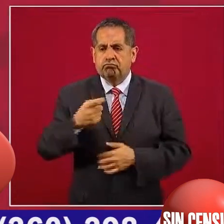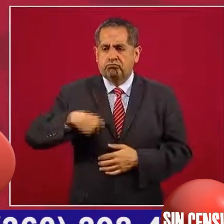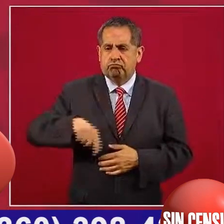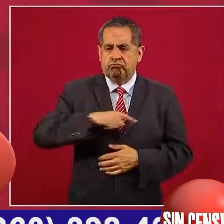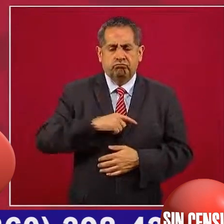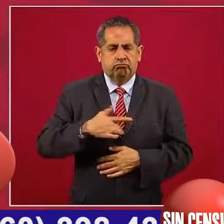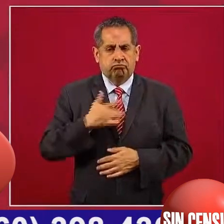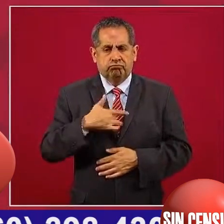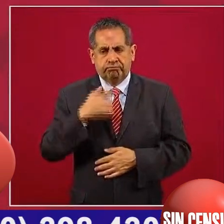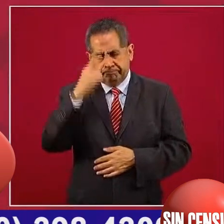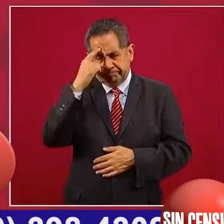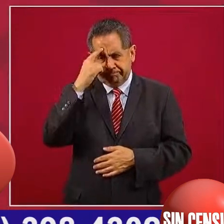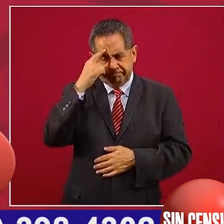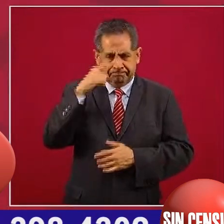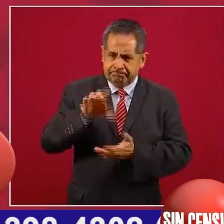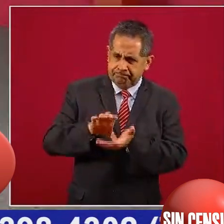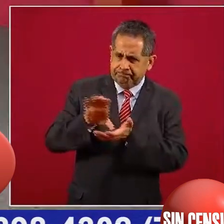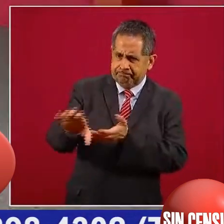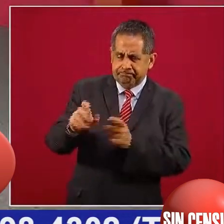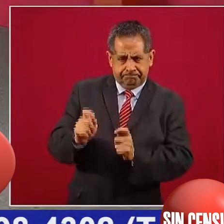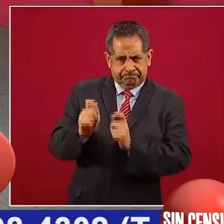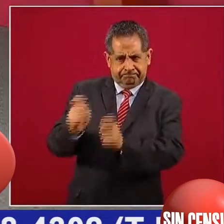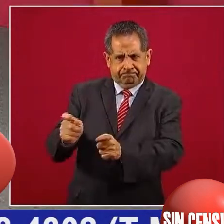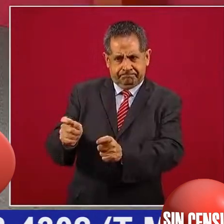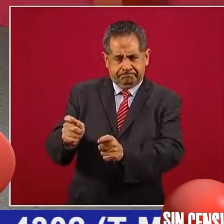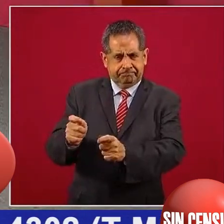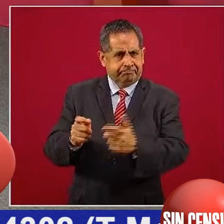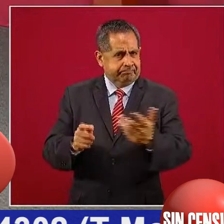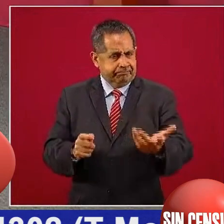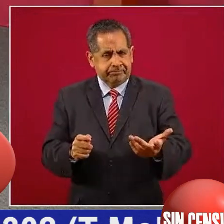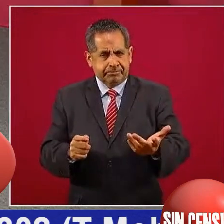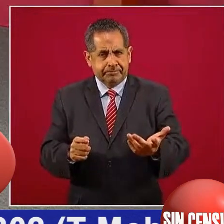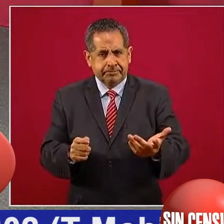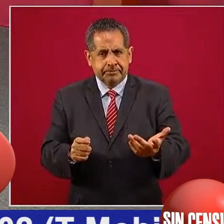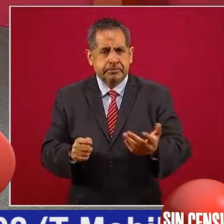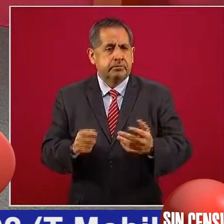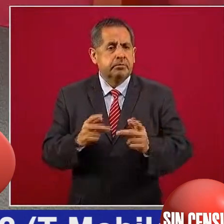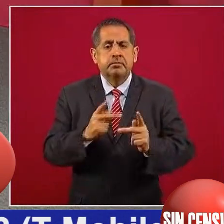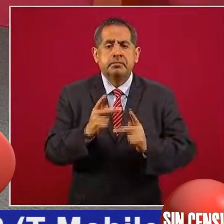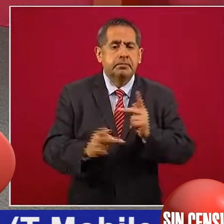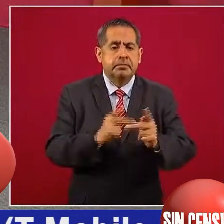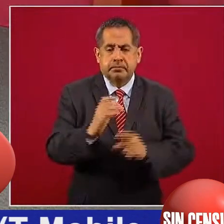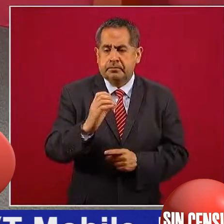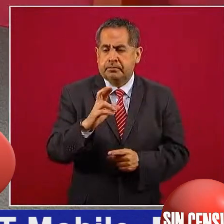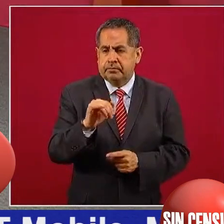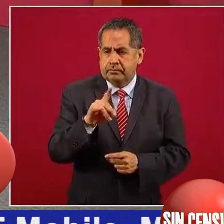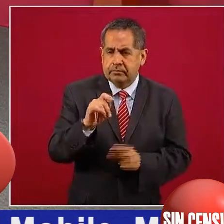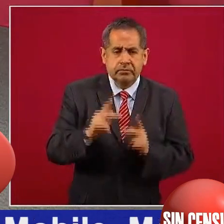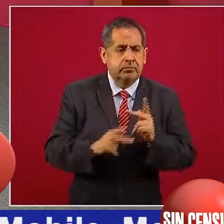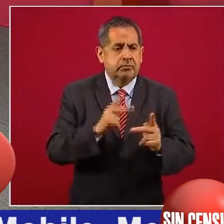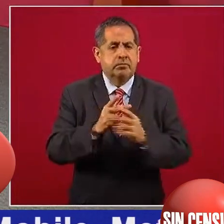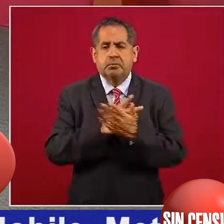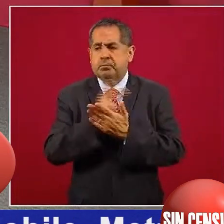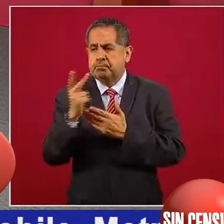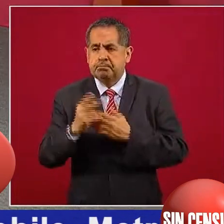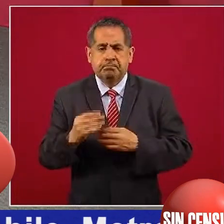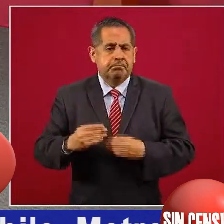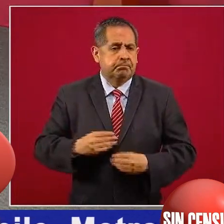nosotros destinando en créditos, en programas de bienestar.